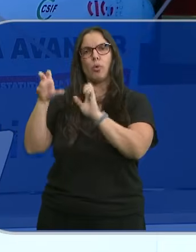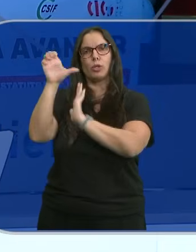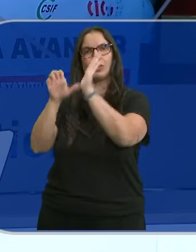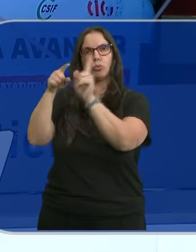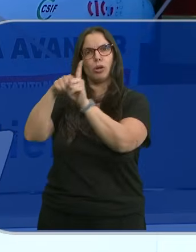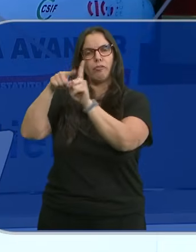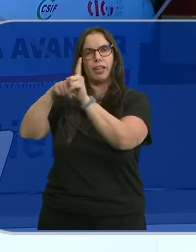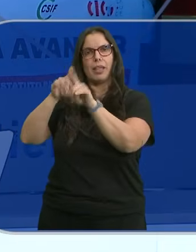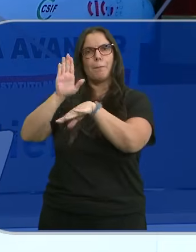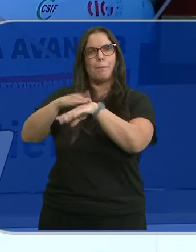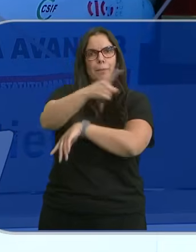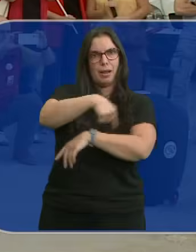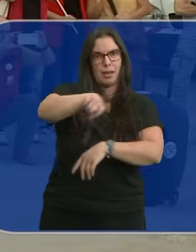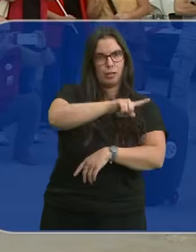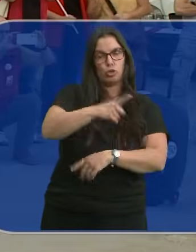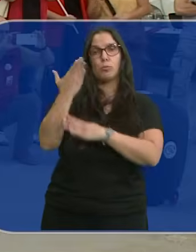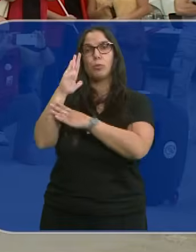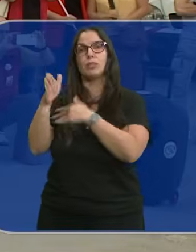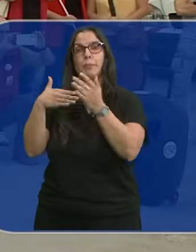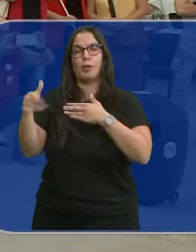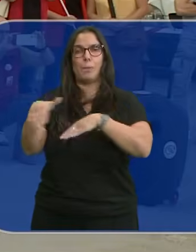Sanidad. Natalia Fernández.